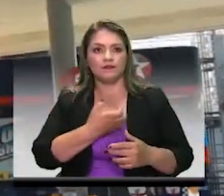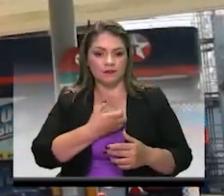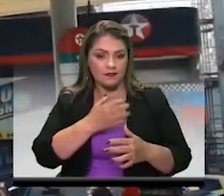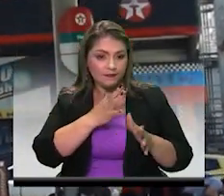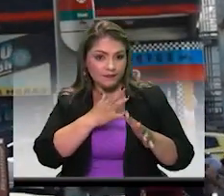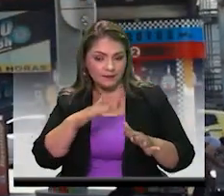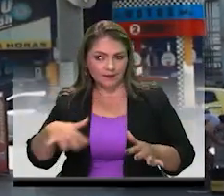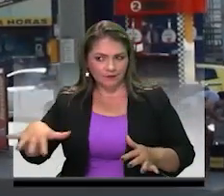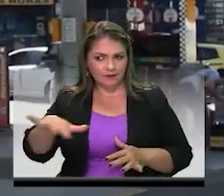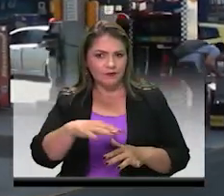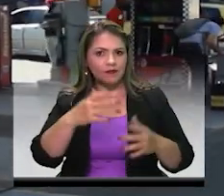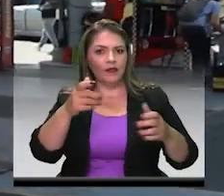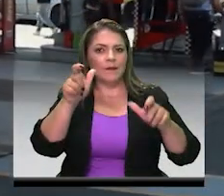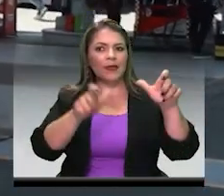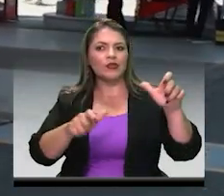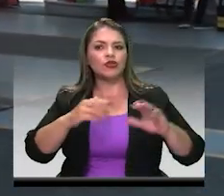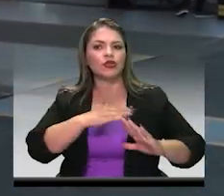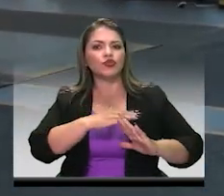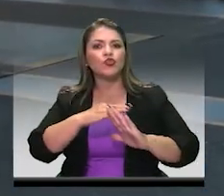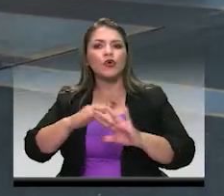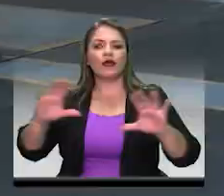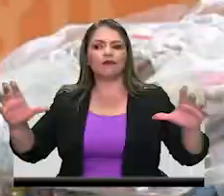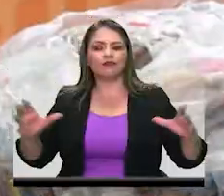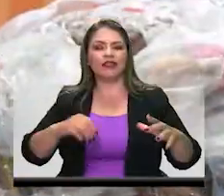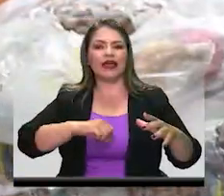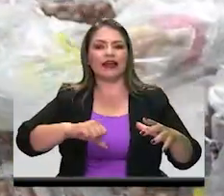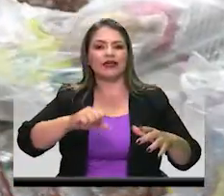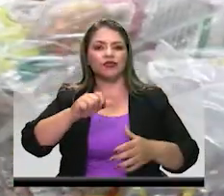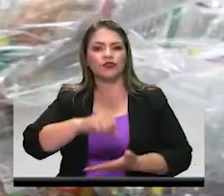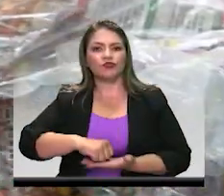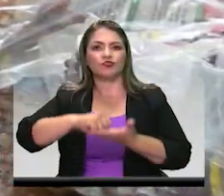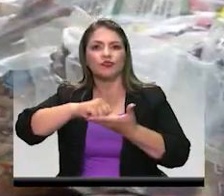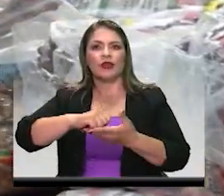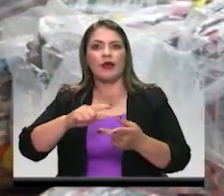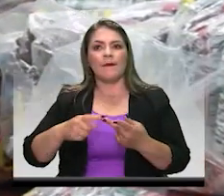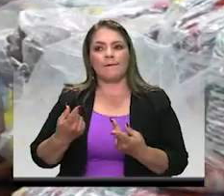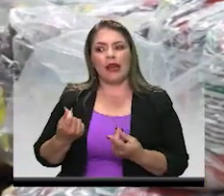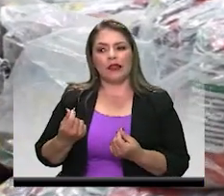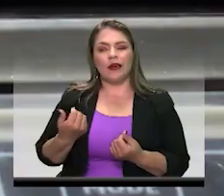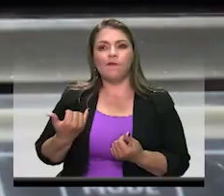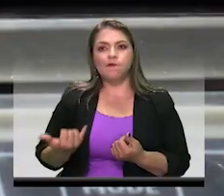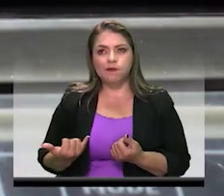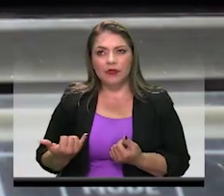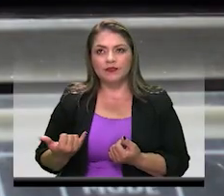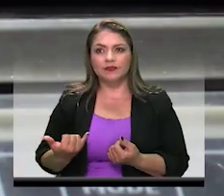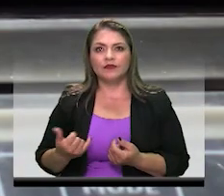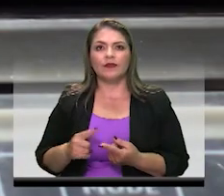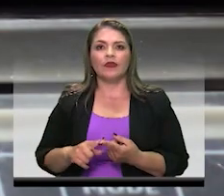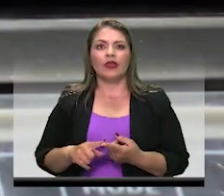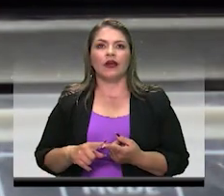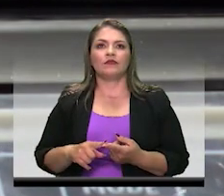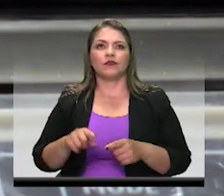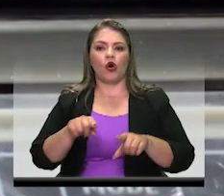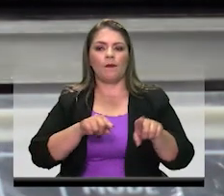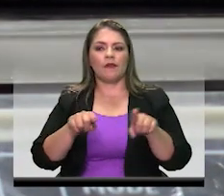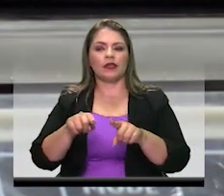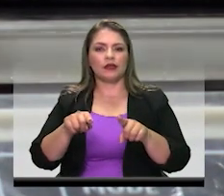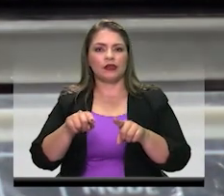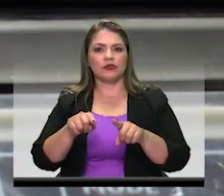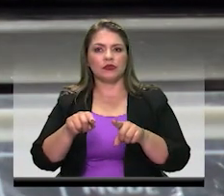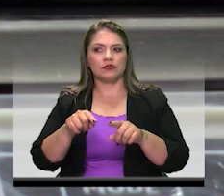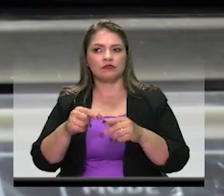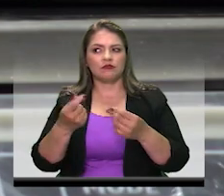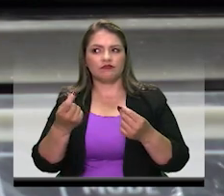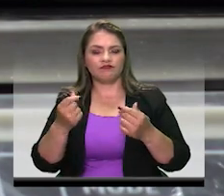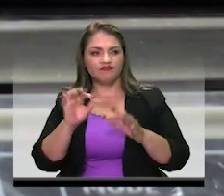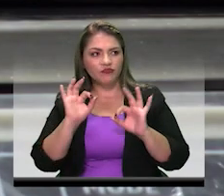busca proteger el bienestar de los consumidores, el bolsillo de los itagüiseños y la sana competencia de los comerciantes y empresas